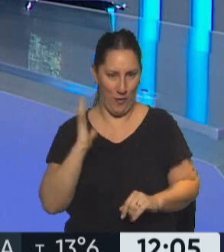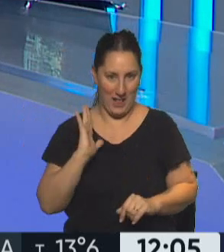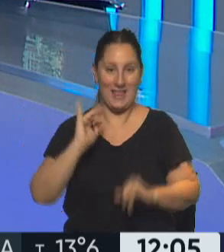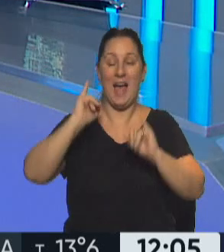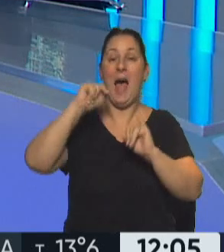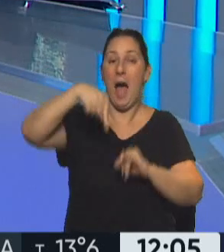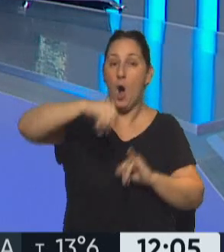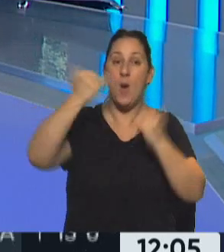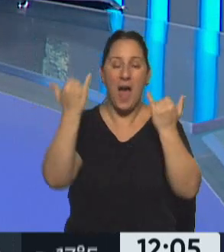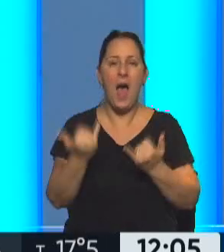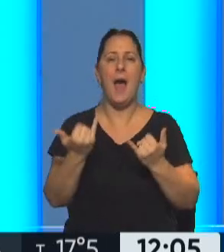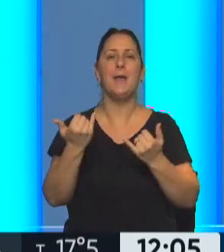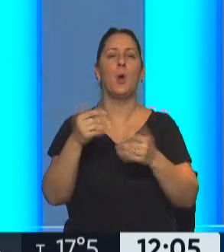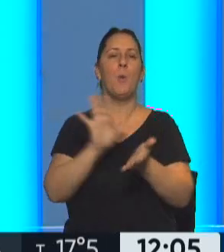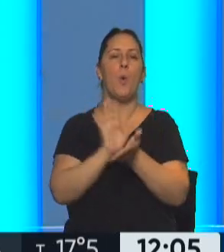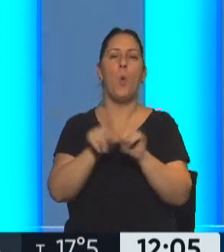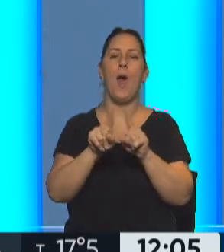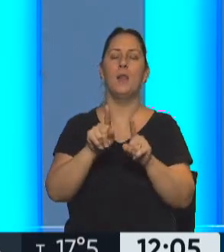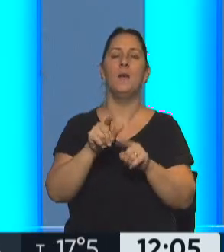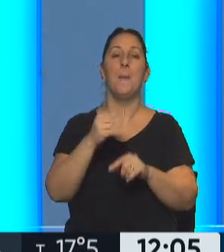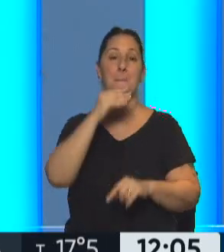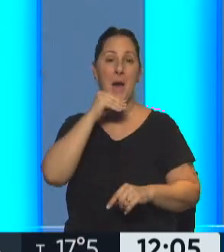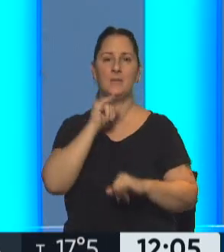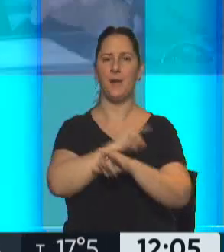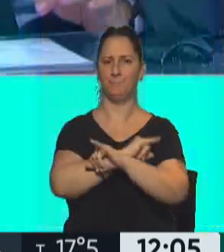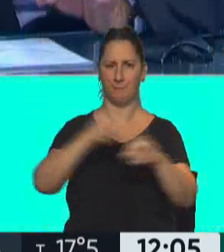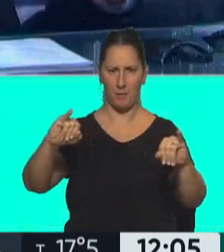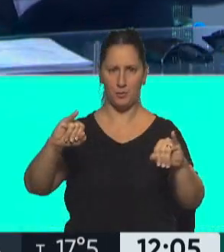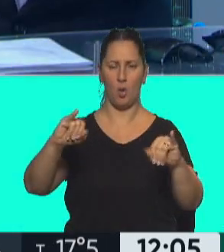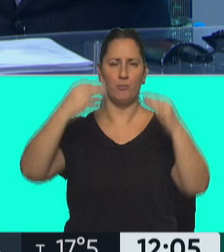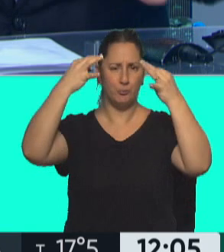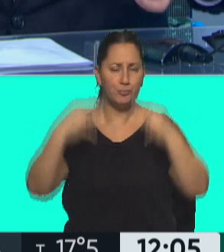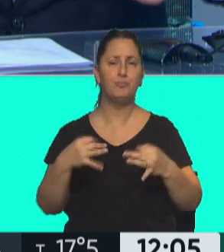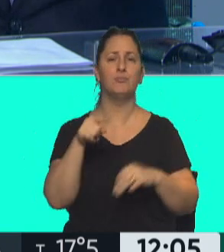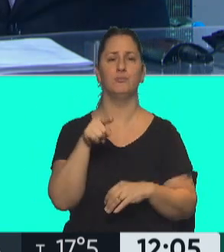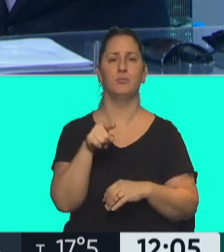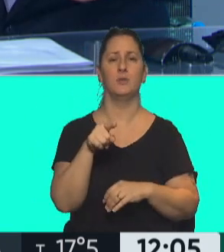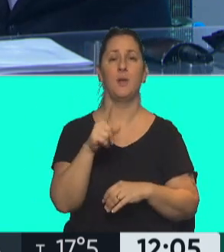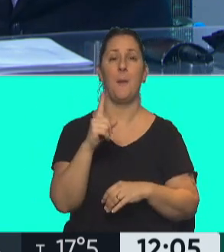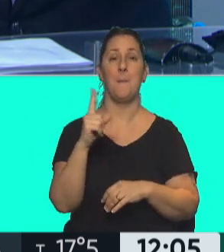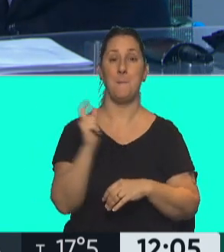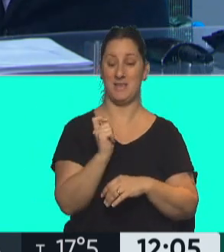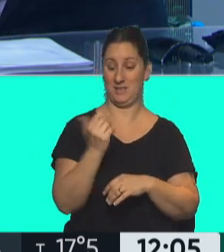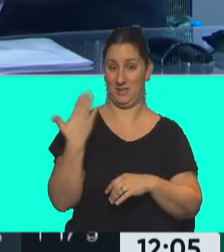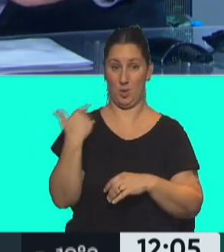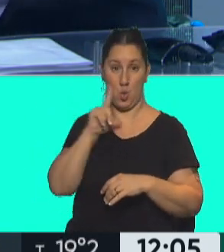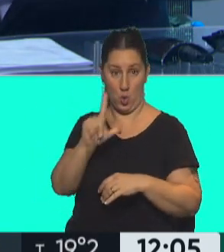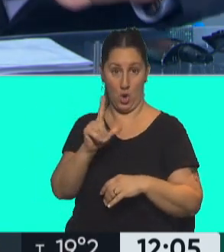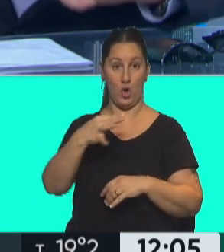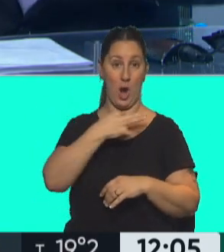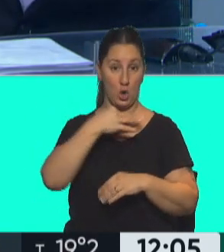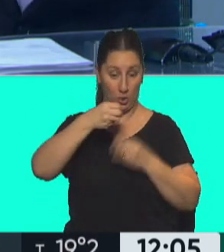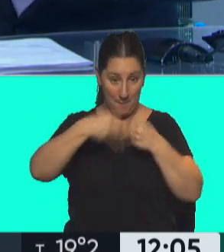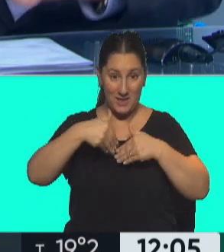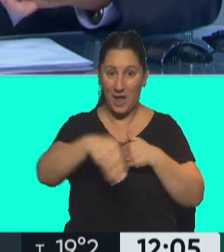una enunciación de Sergio Massa que dijo concretamente: el mes que terminó y el que acaba de comenzar van a ser